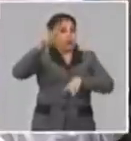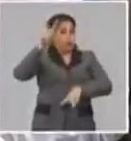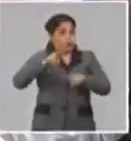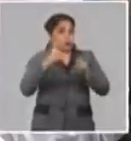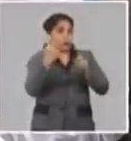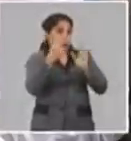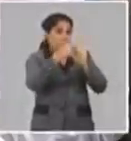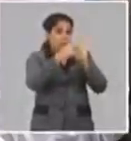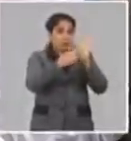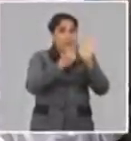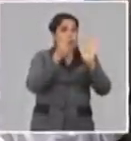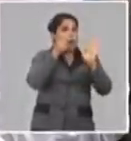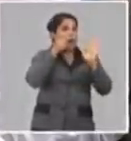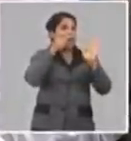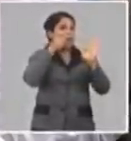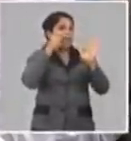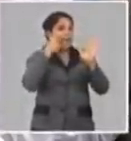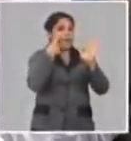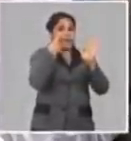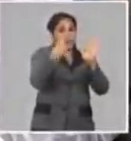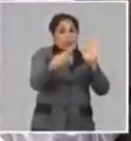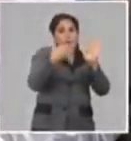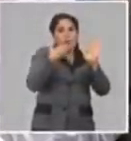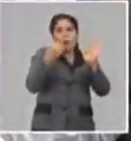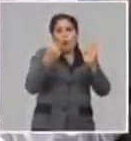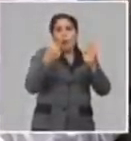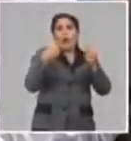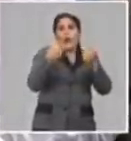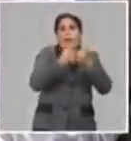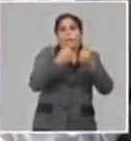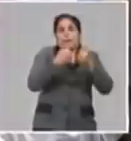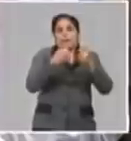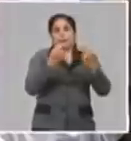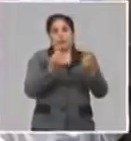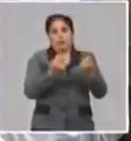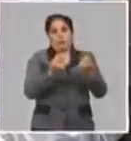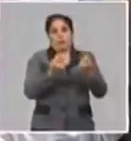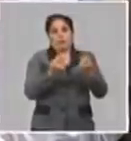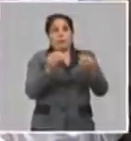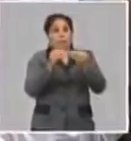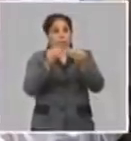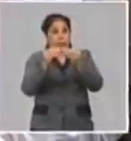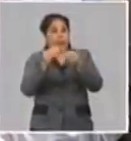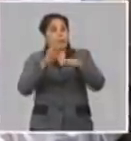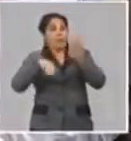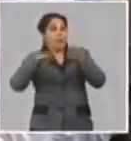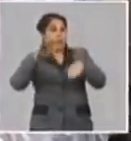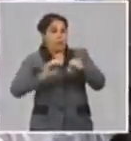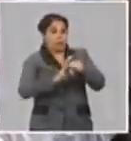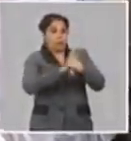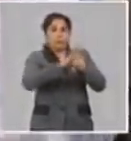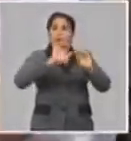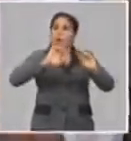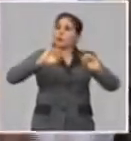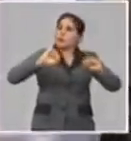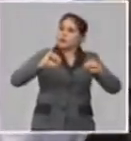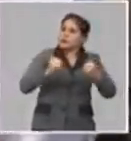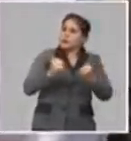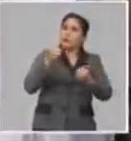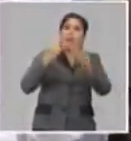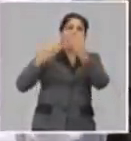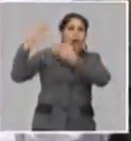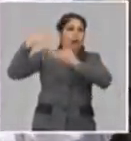tiene una visión del impacto que tiene la economía asociado a la pandemia y a otras restricciones que ya veníamos